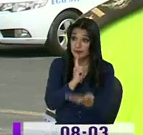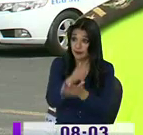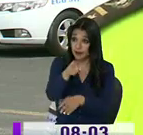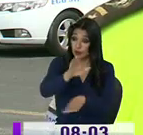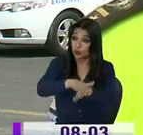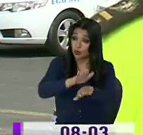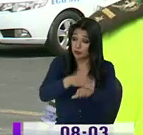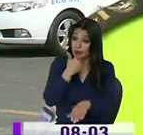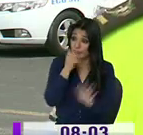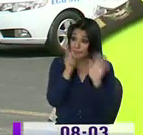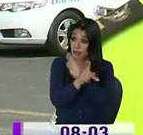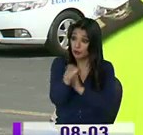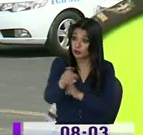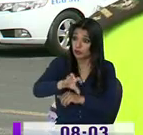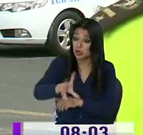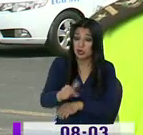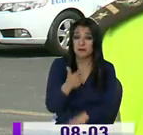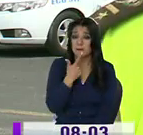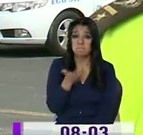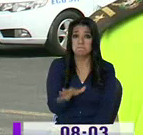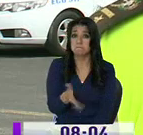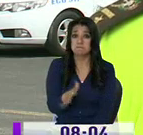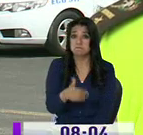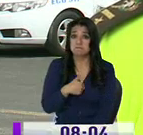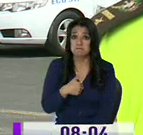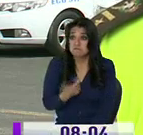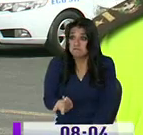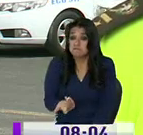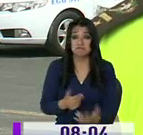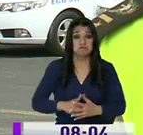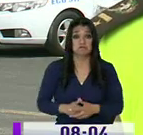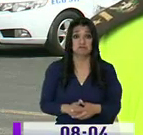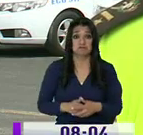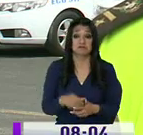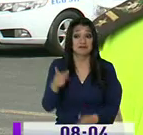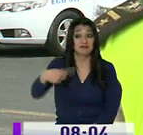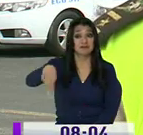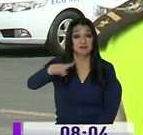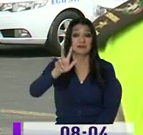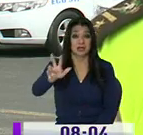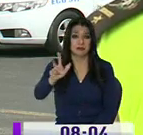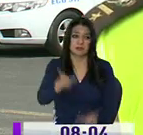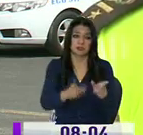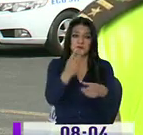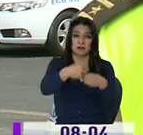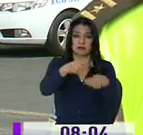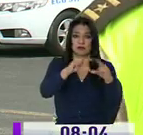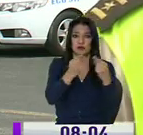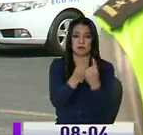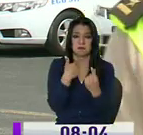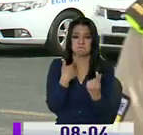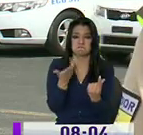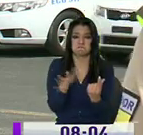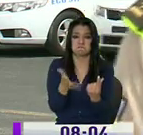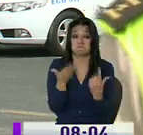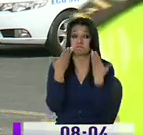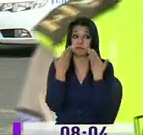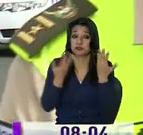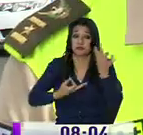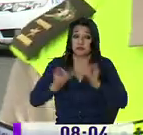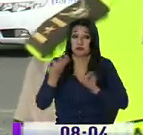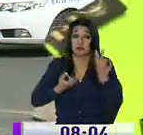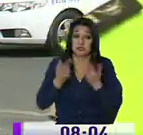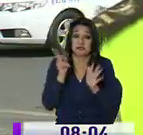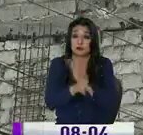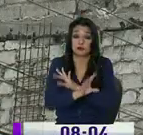la denuncia en contra de los otros ciudadanos que nosotros detuvimos, que presumiblemente eran también ellos. Entonces, no se pudo judicializar nada